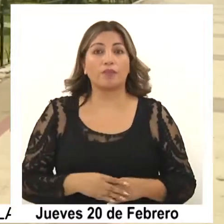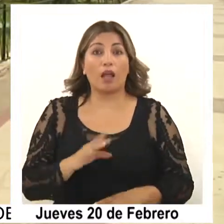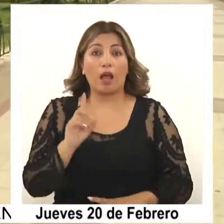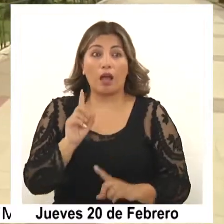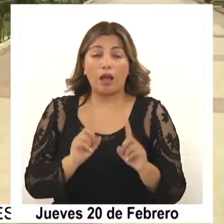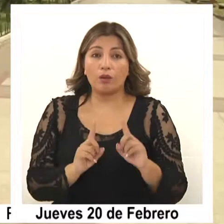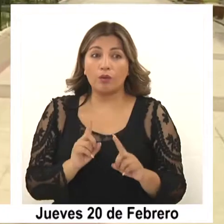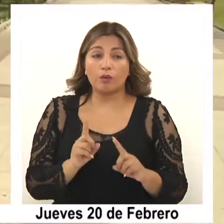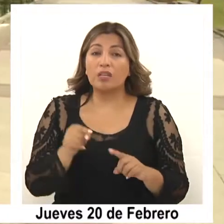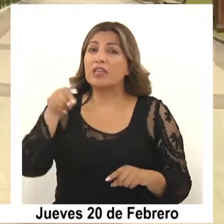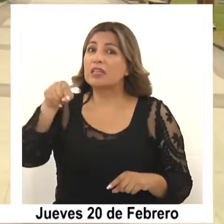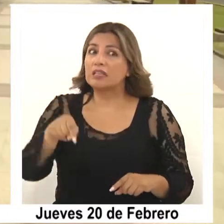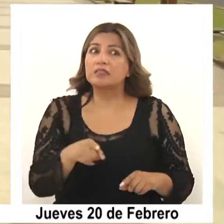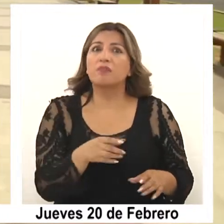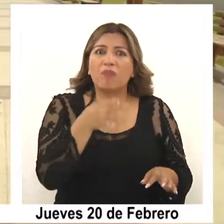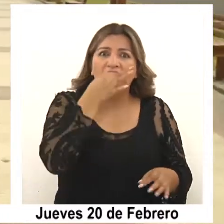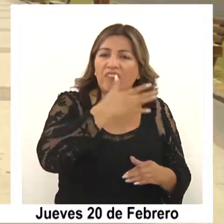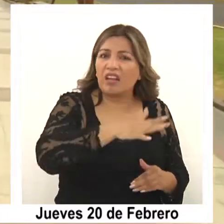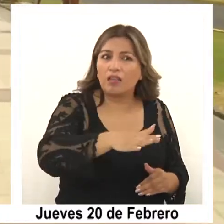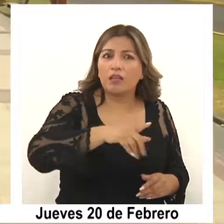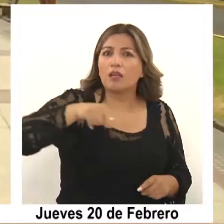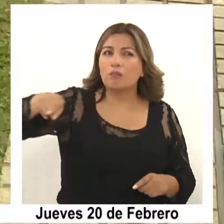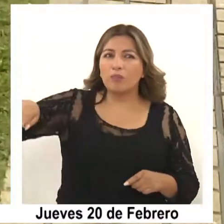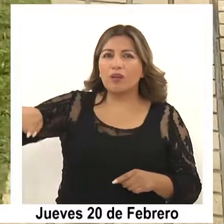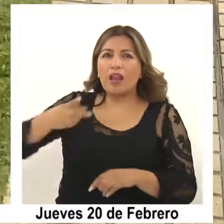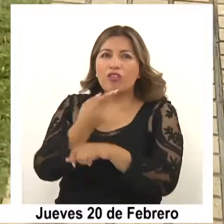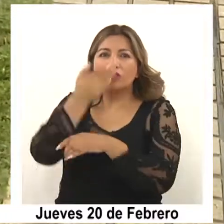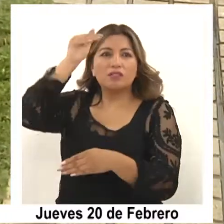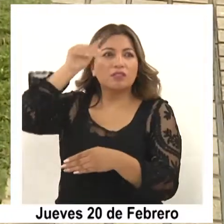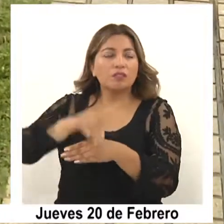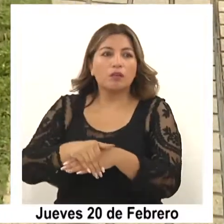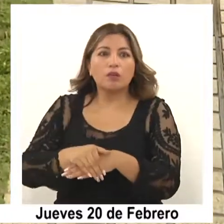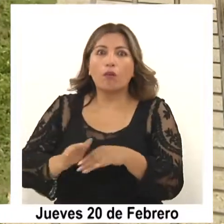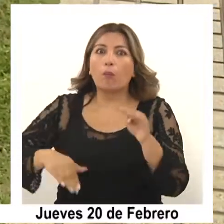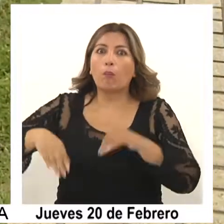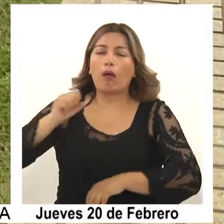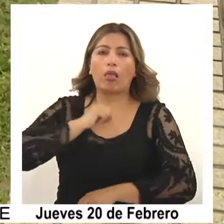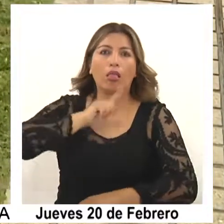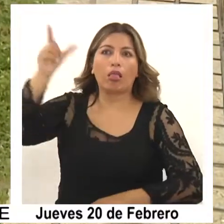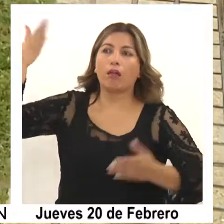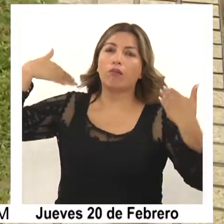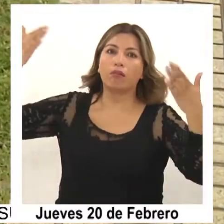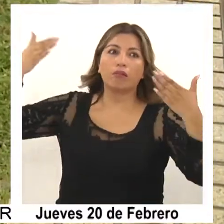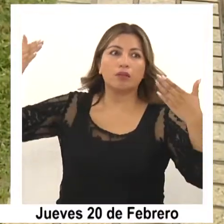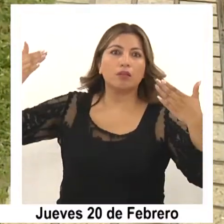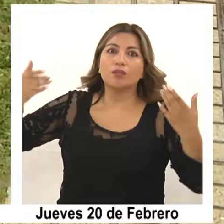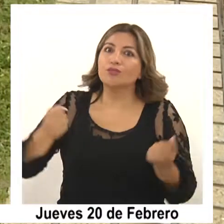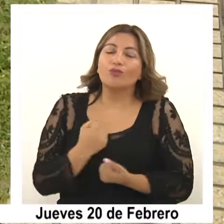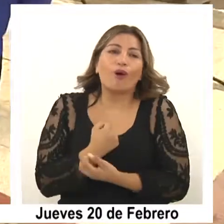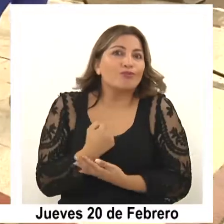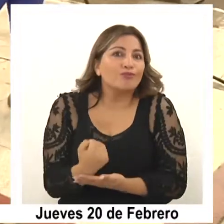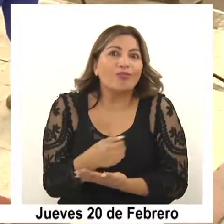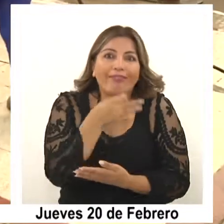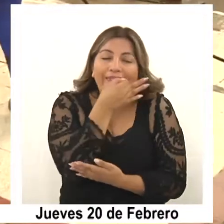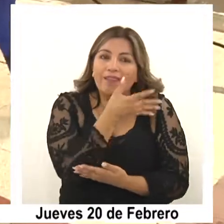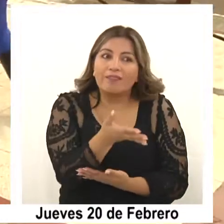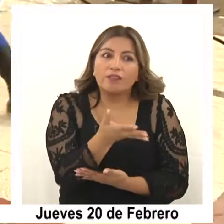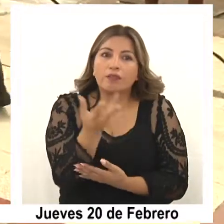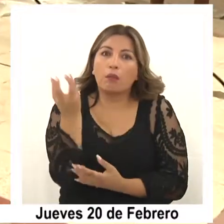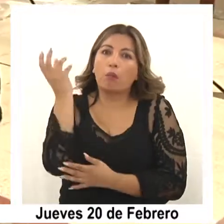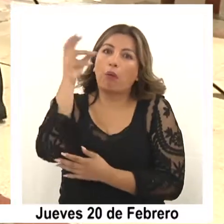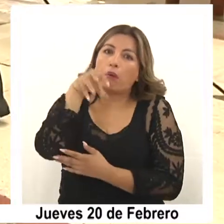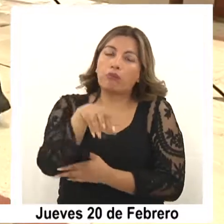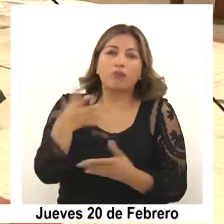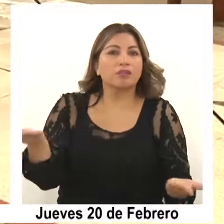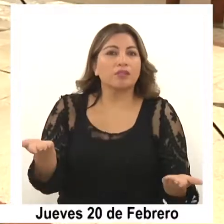sectores bien mantenidos, pero llama la atención el riego al mediodía, cuando hay mayor calor, lo que no favorece al pasto ni a las plantas, y